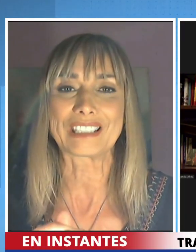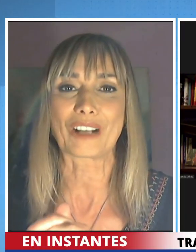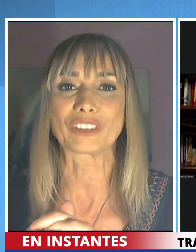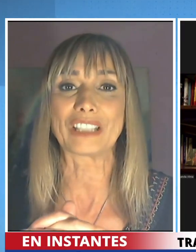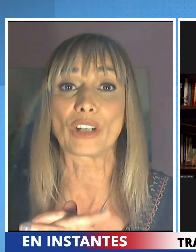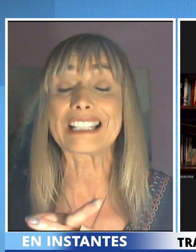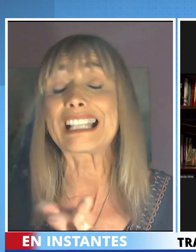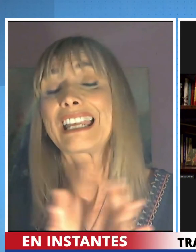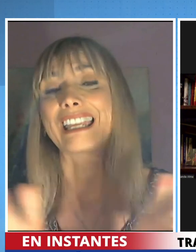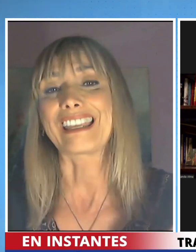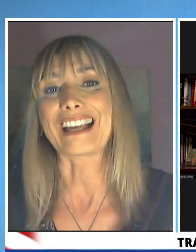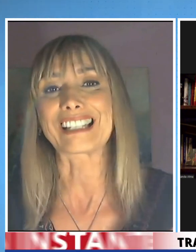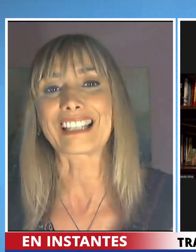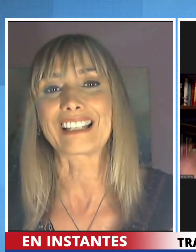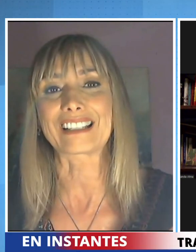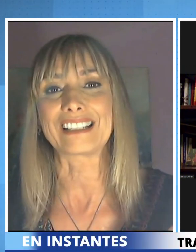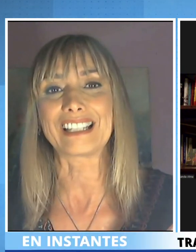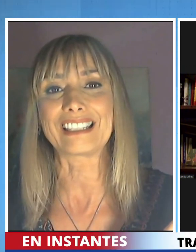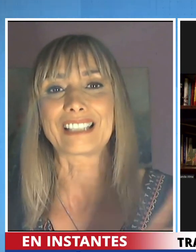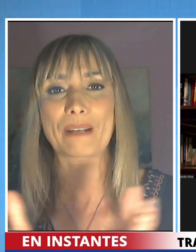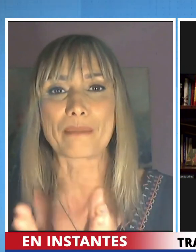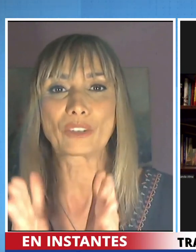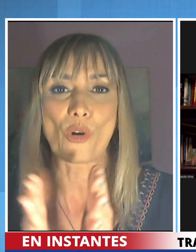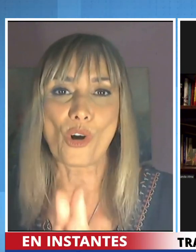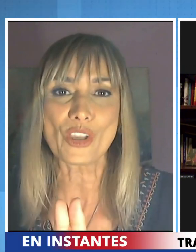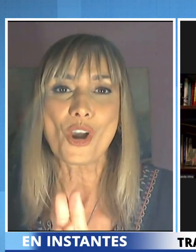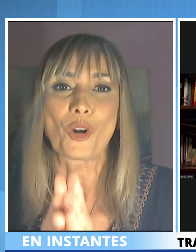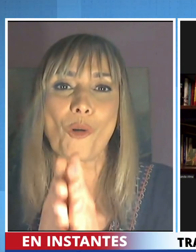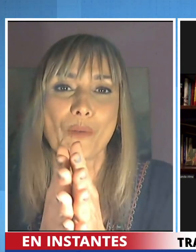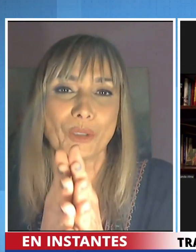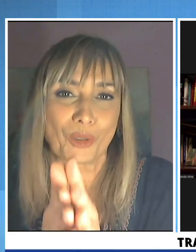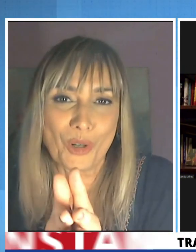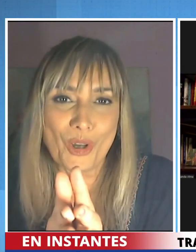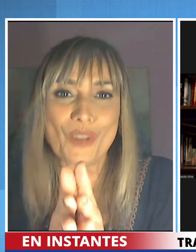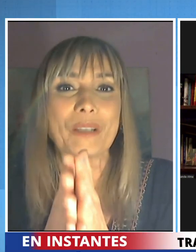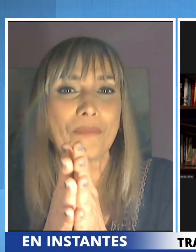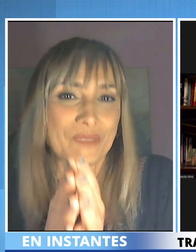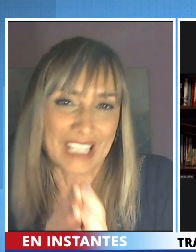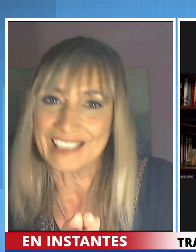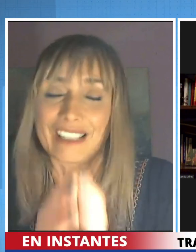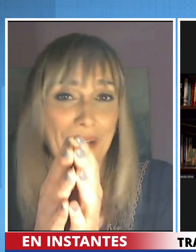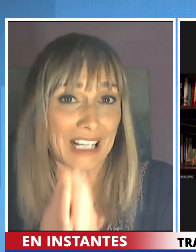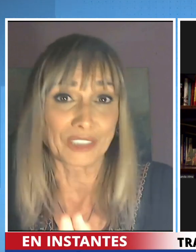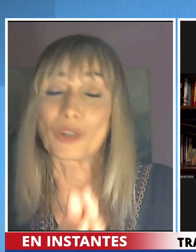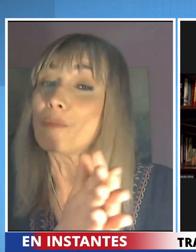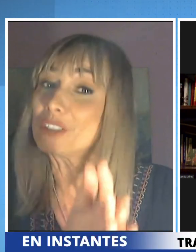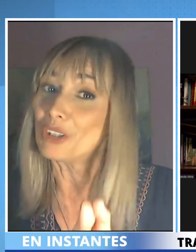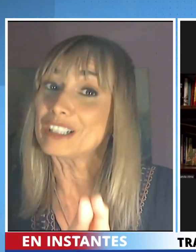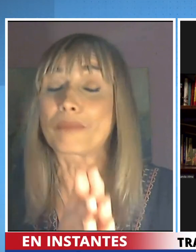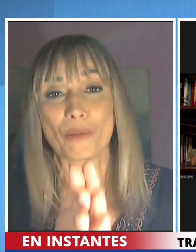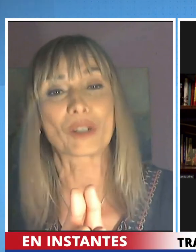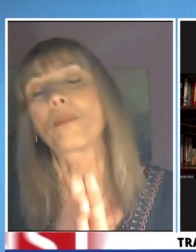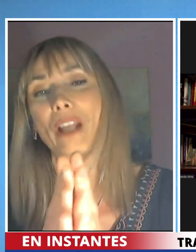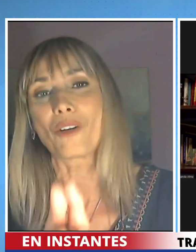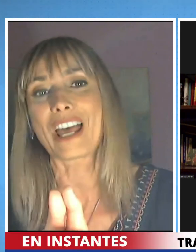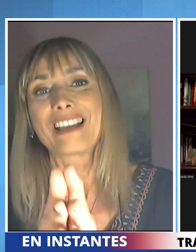periodistas contándoles acerca de la realidad del Parlamento hoy, con protocolo de seguir trabajando en comisiones, por lo